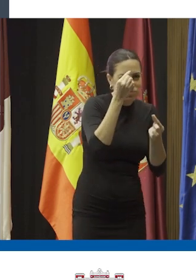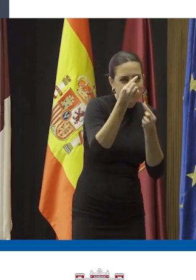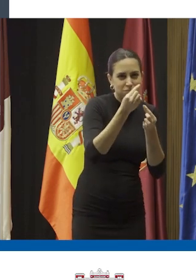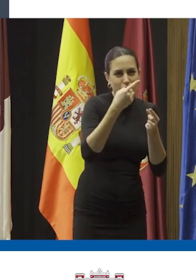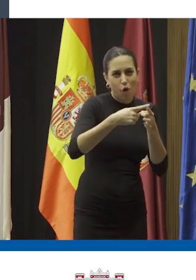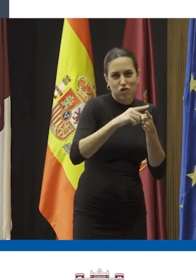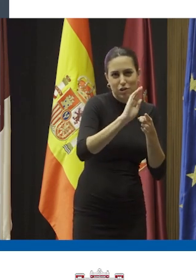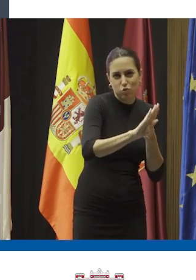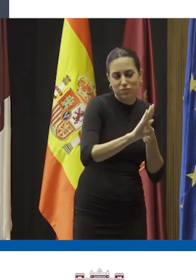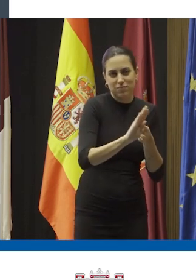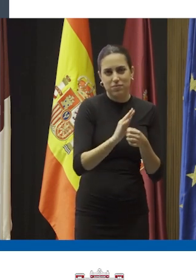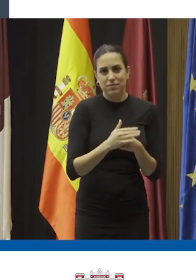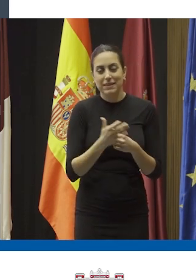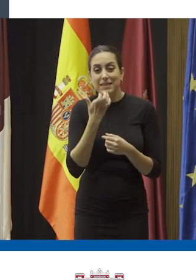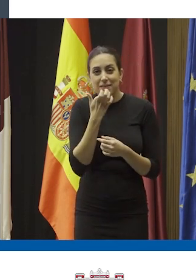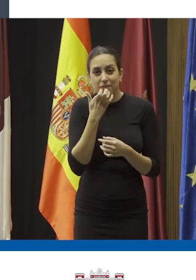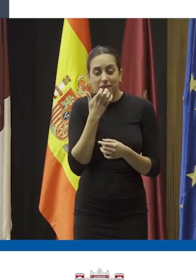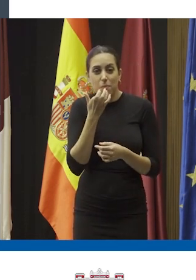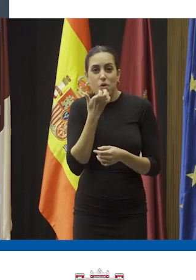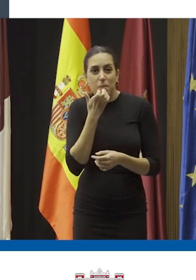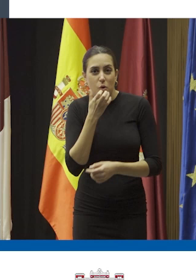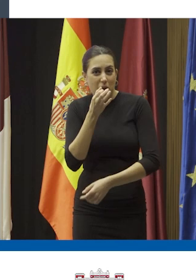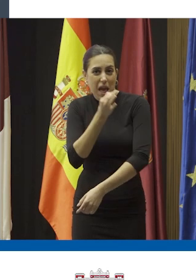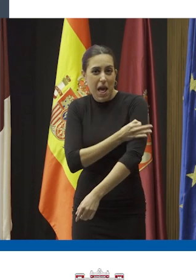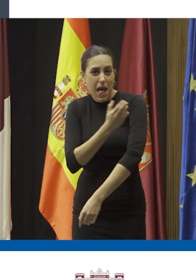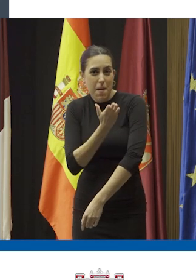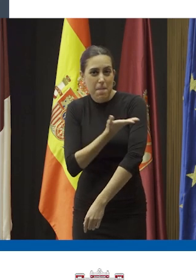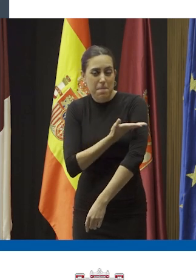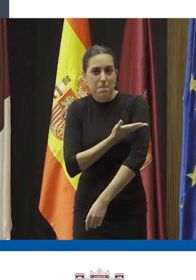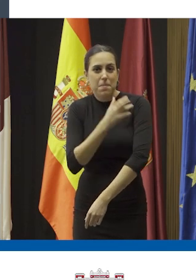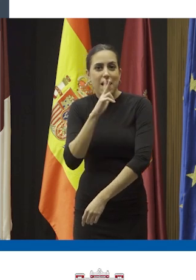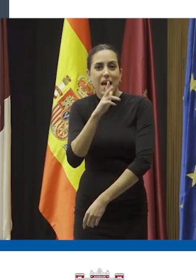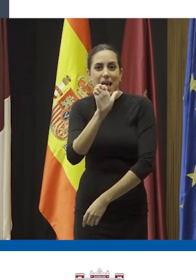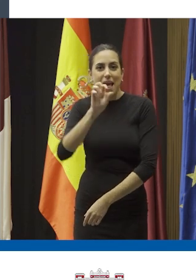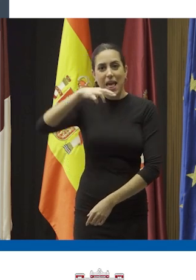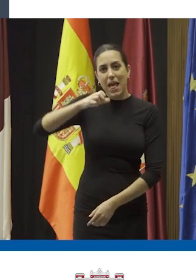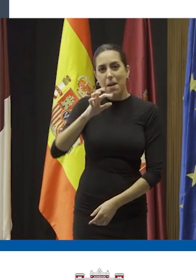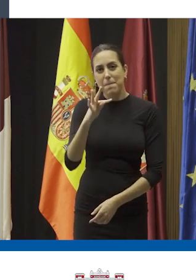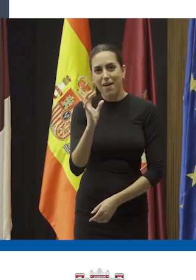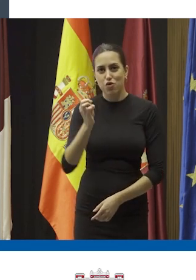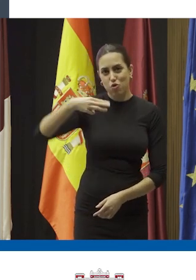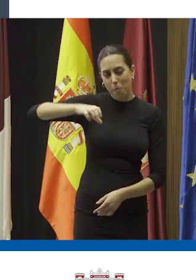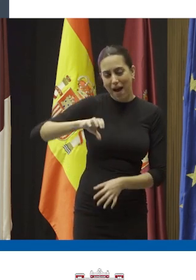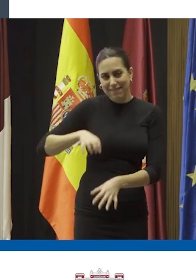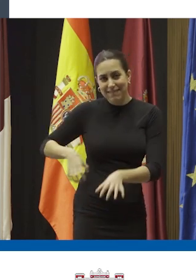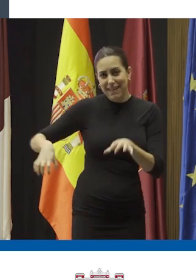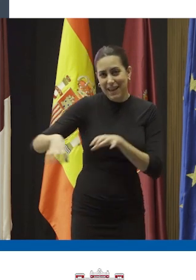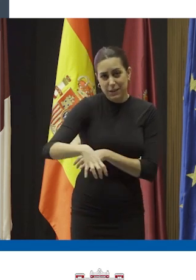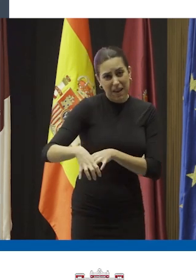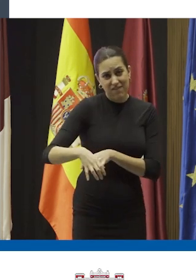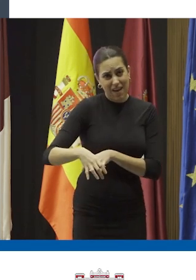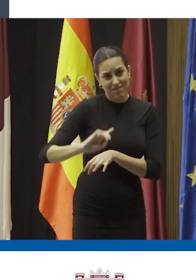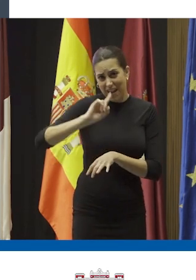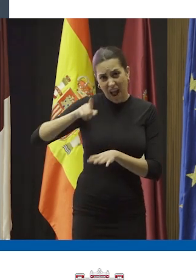Pequeño hematomita de un trasplante renal, que no hay importancia ninguna. El nefrólogo hay que operarlo. Terrible. No nos llevamos nada bien, esa es la